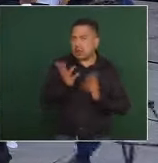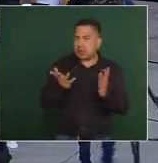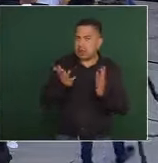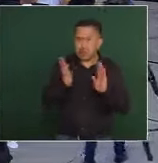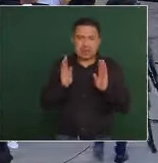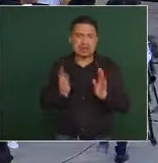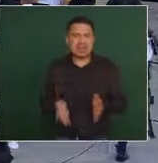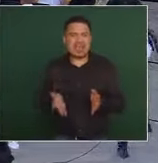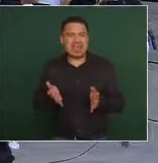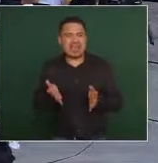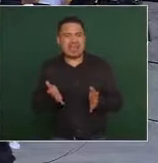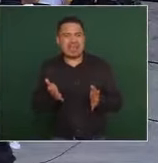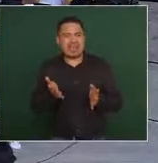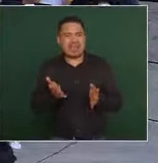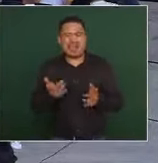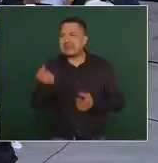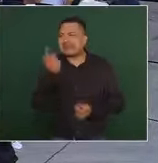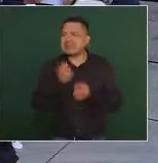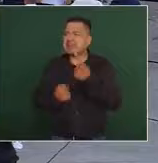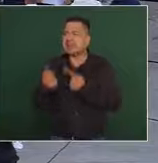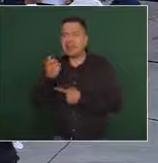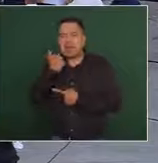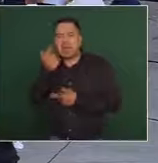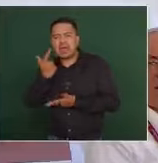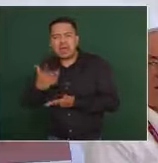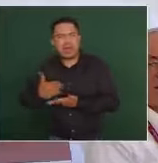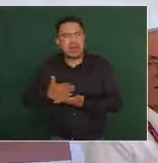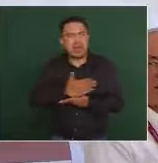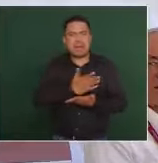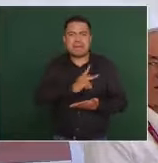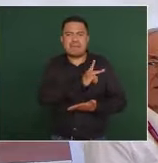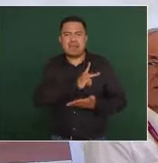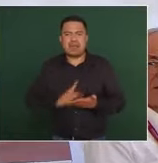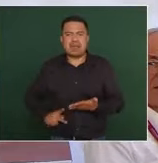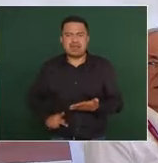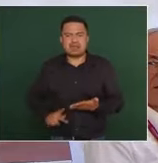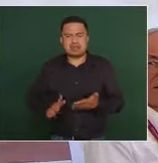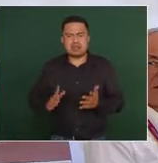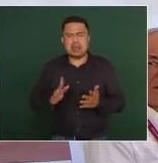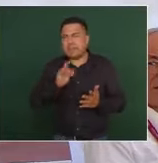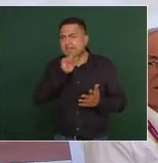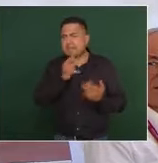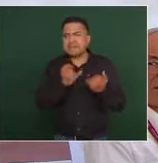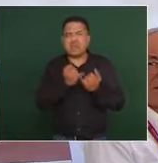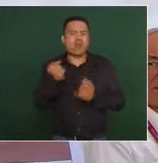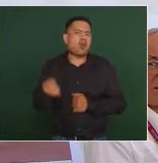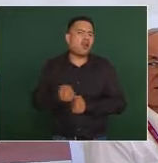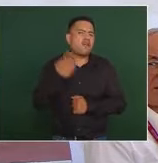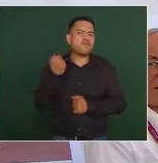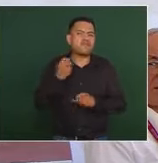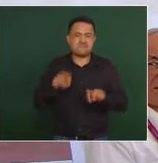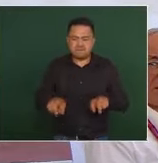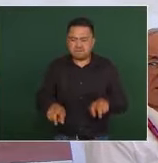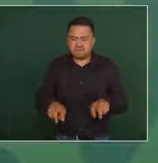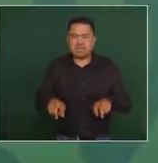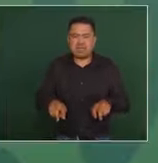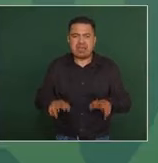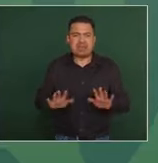ya varios quieren entrar ahí a Palacio y a la conferencia,